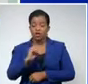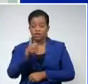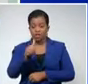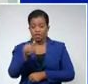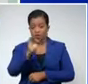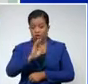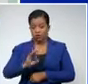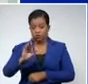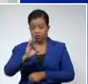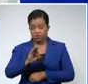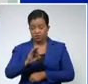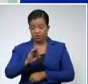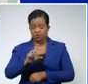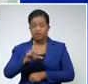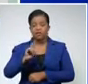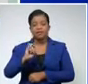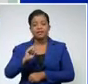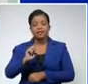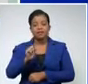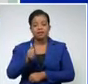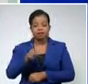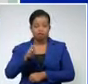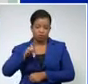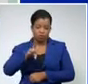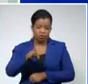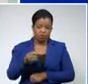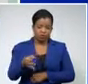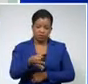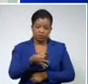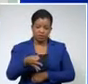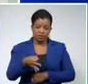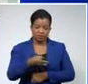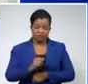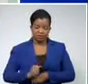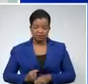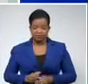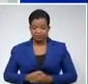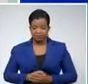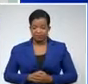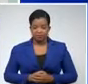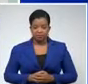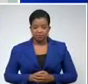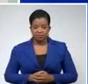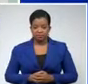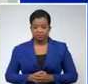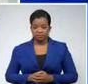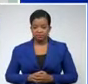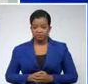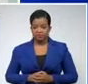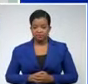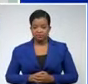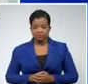La Lisa en último lugar con la afectación que presenta.